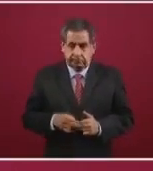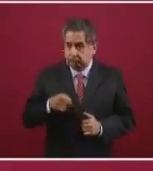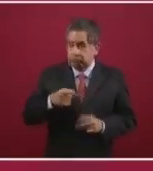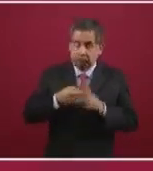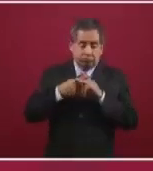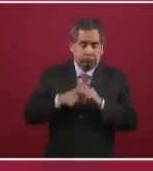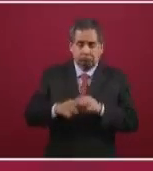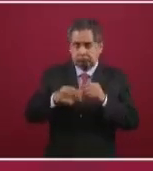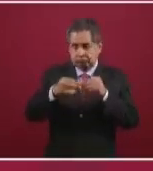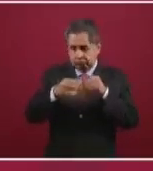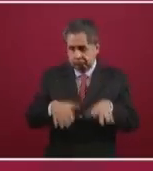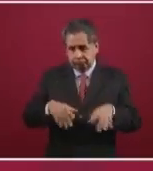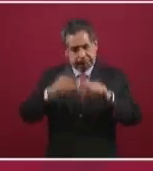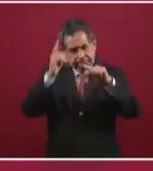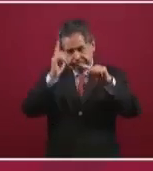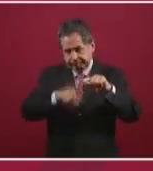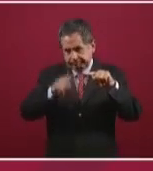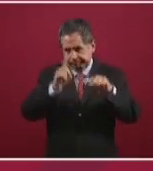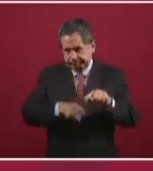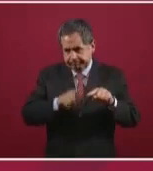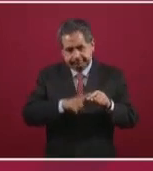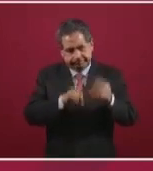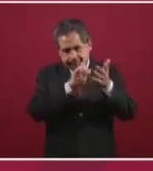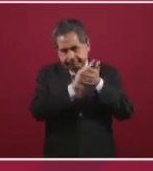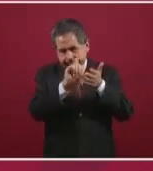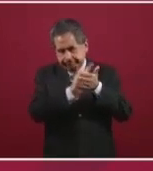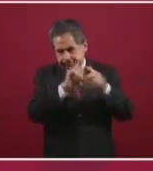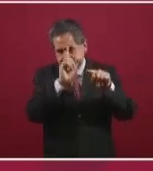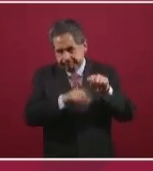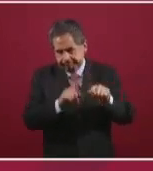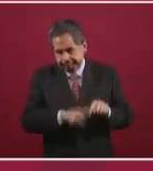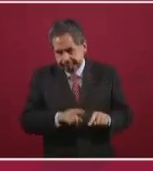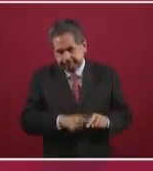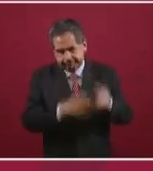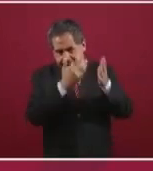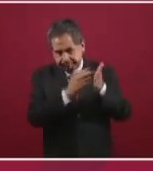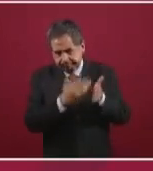de ahí a limpiar de corrupción.